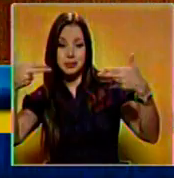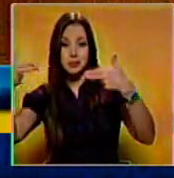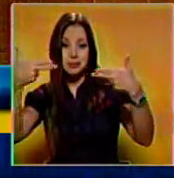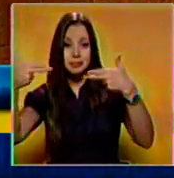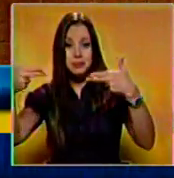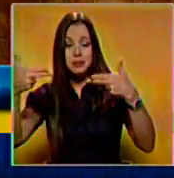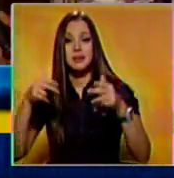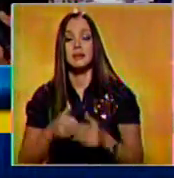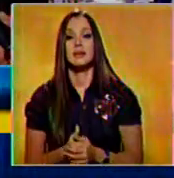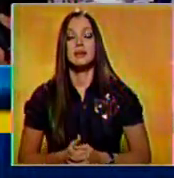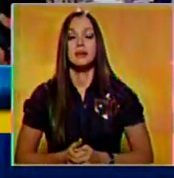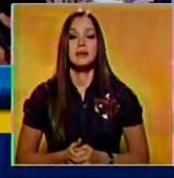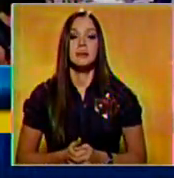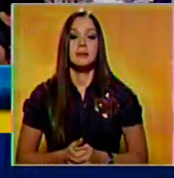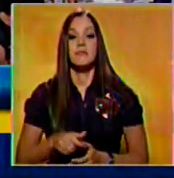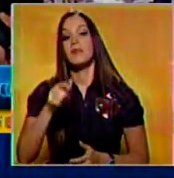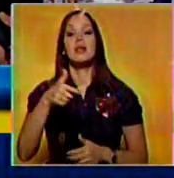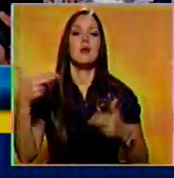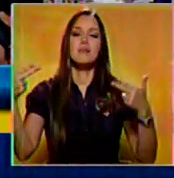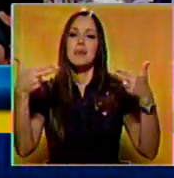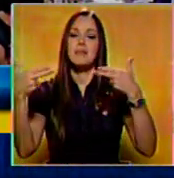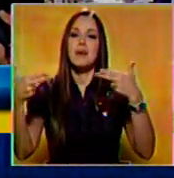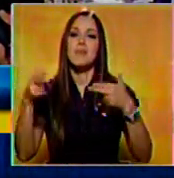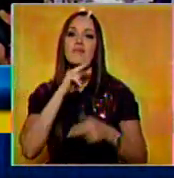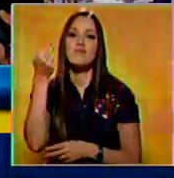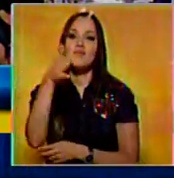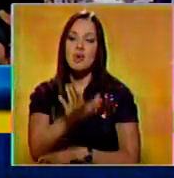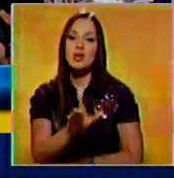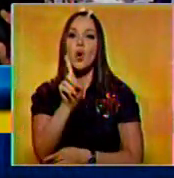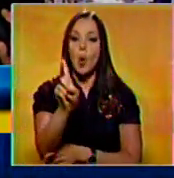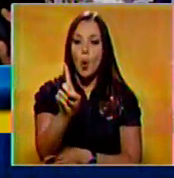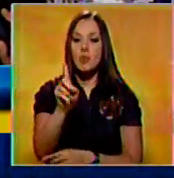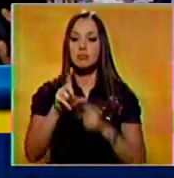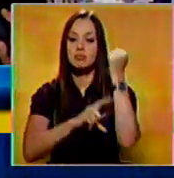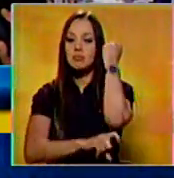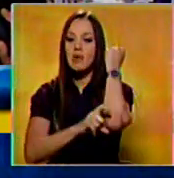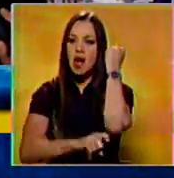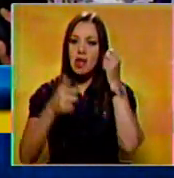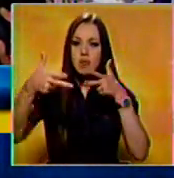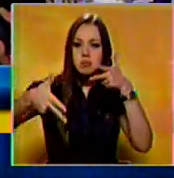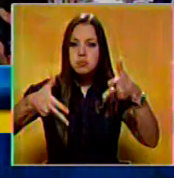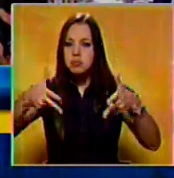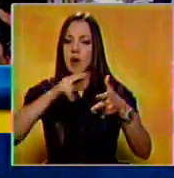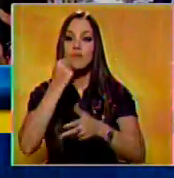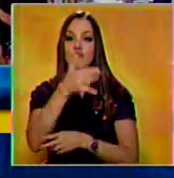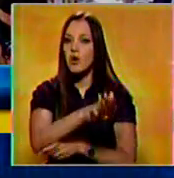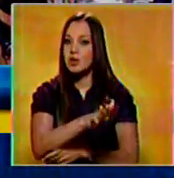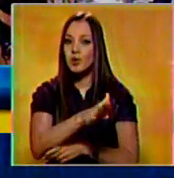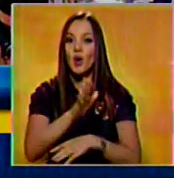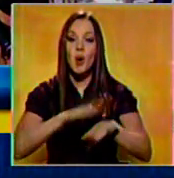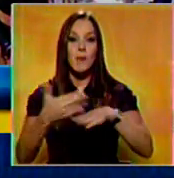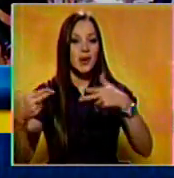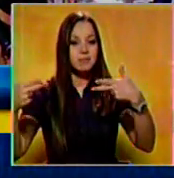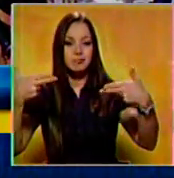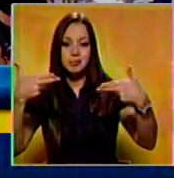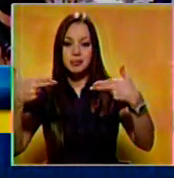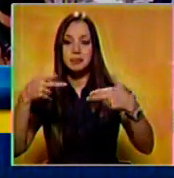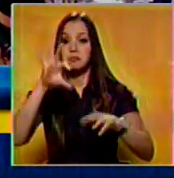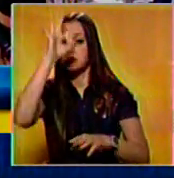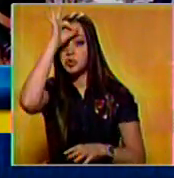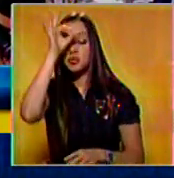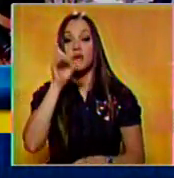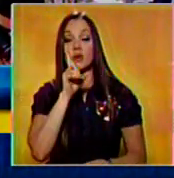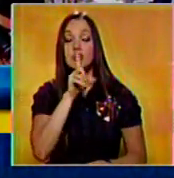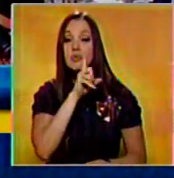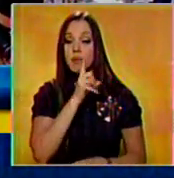un enfrentamiento. En este intercambio de disparos resultó muerto uno de los delincuentes, quien de manera que no fue identificado